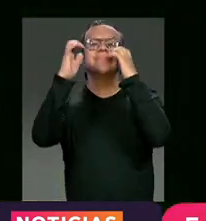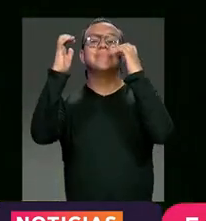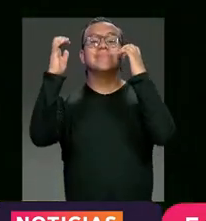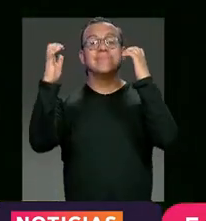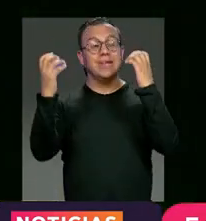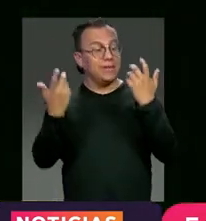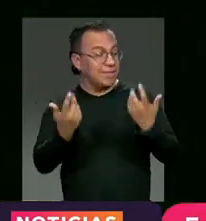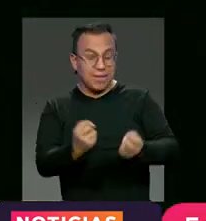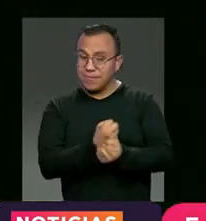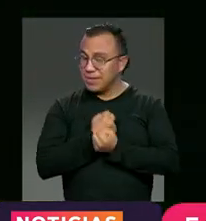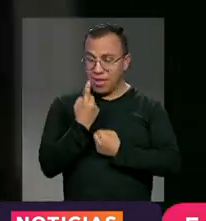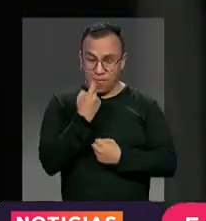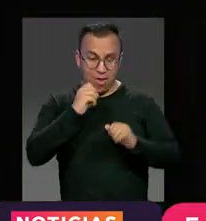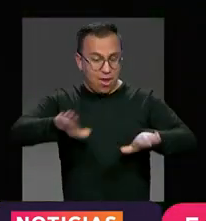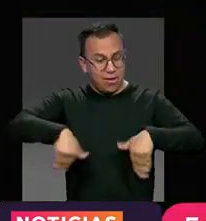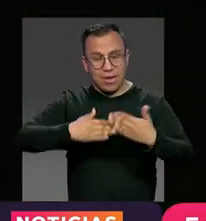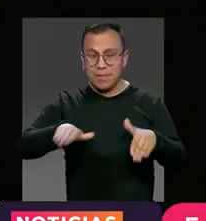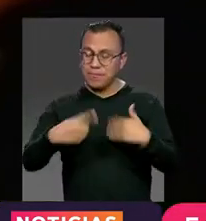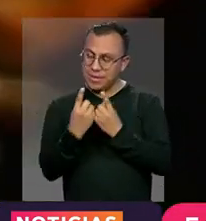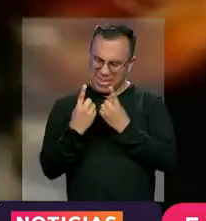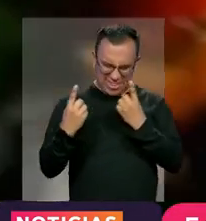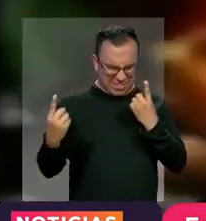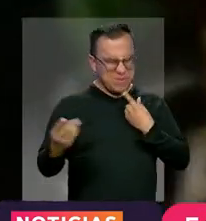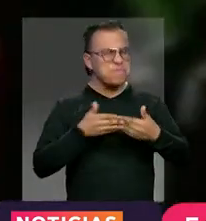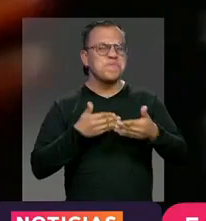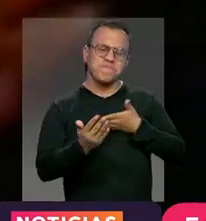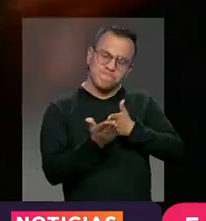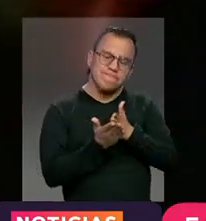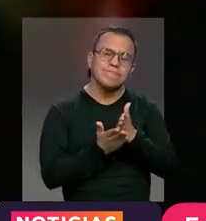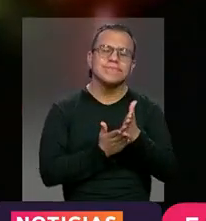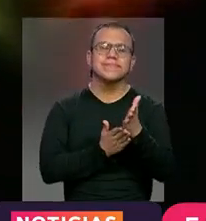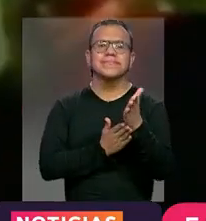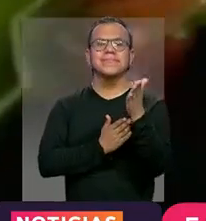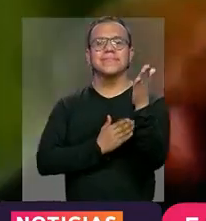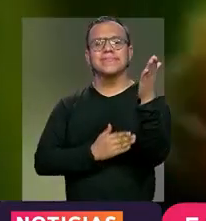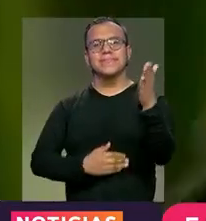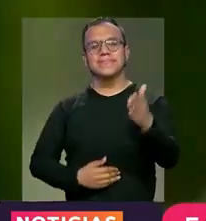No haces falta, sin ti sobreviviré.